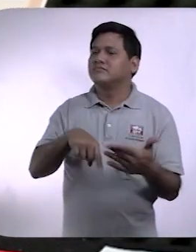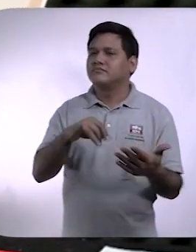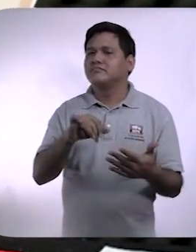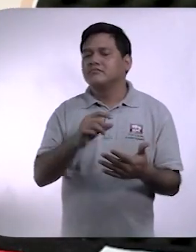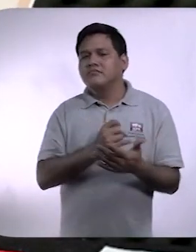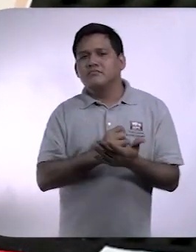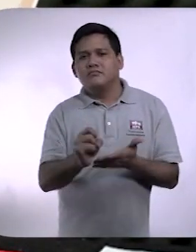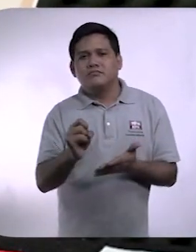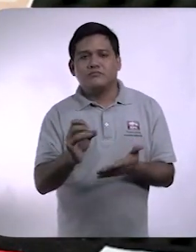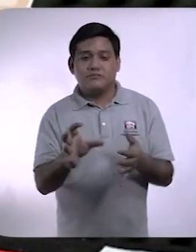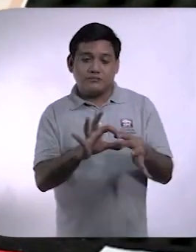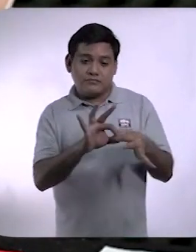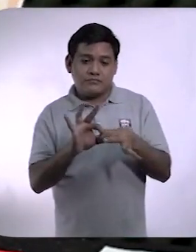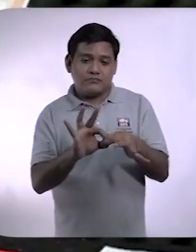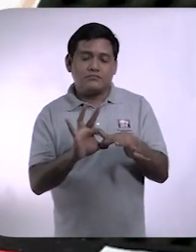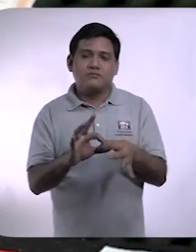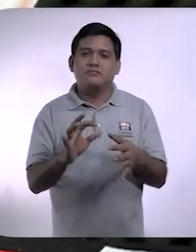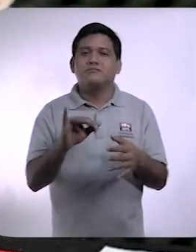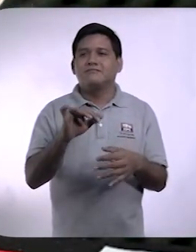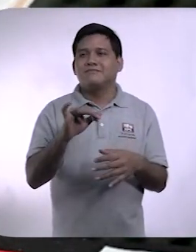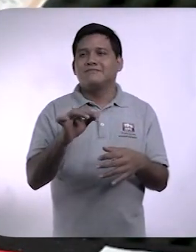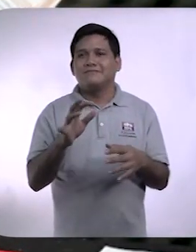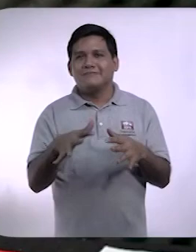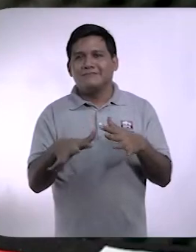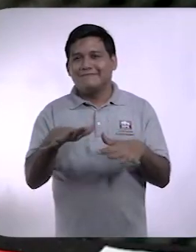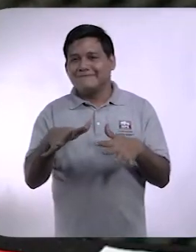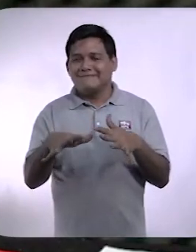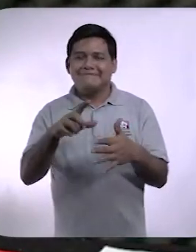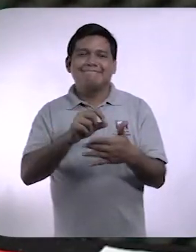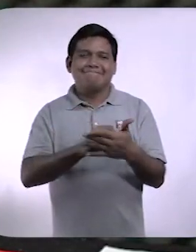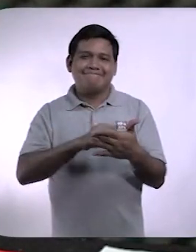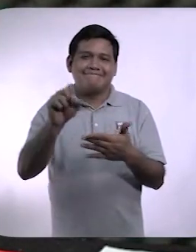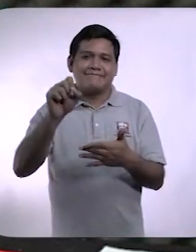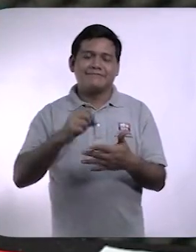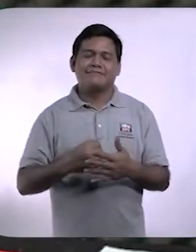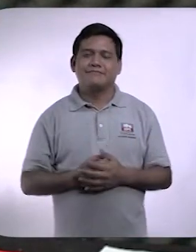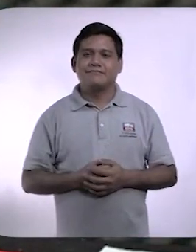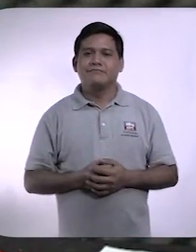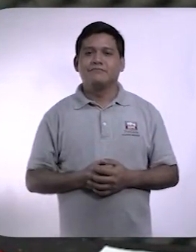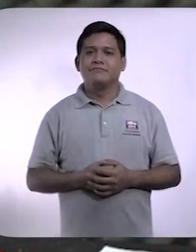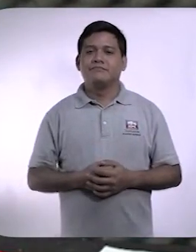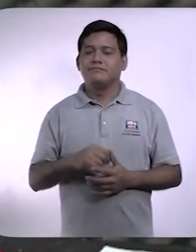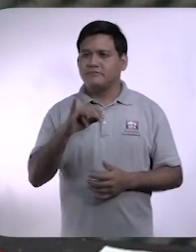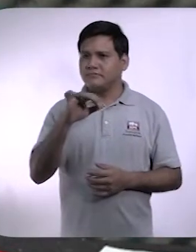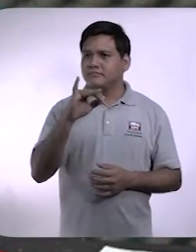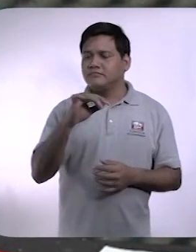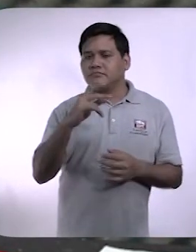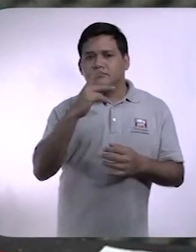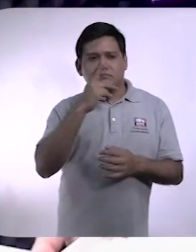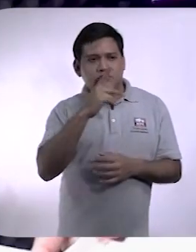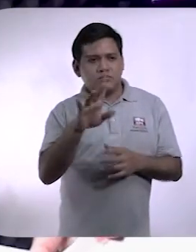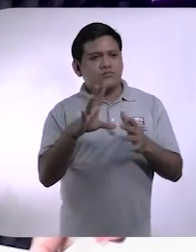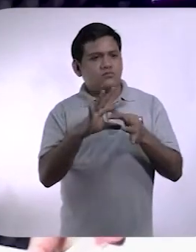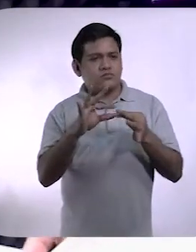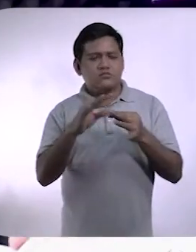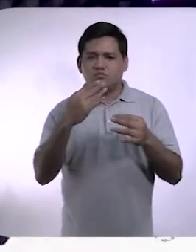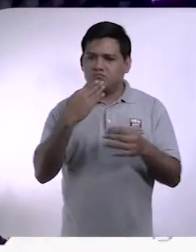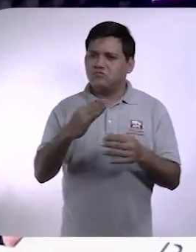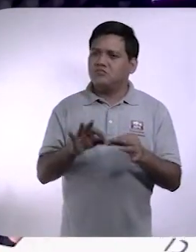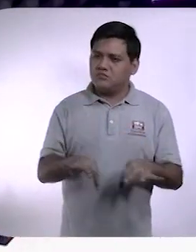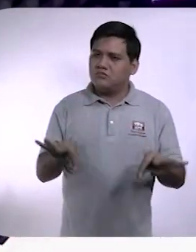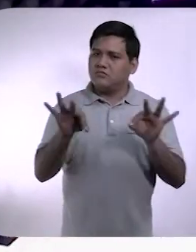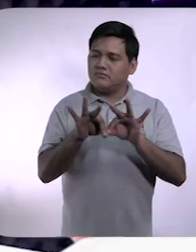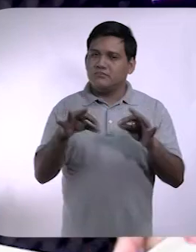lo votas en coalición, pues obviamente hay una distribución que marca la ley. Fíjense que es un dato importante que está